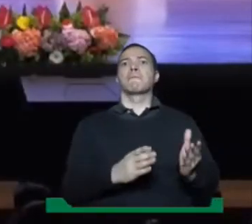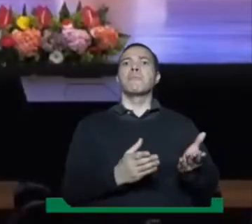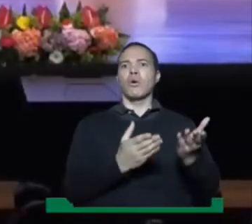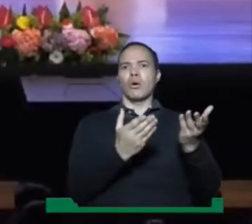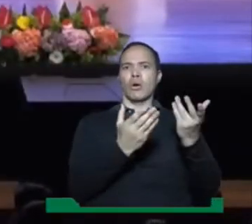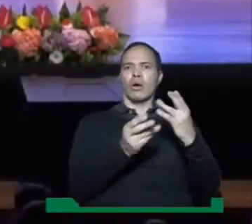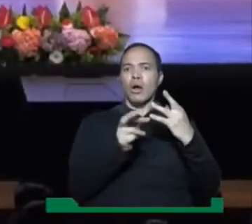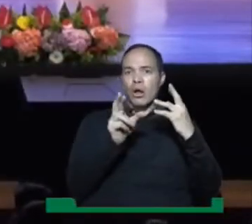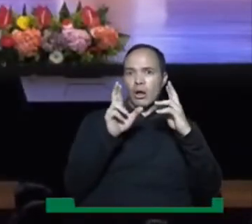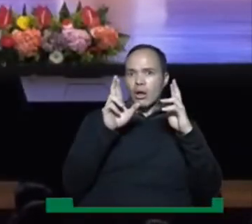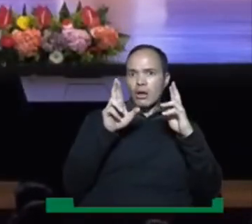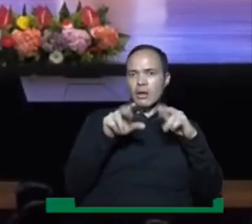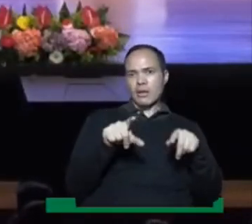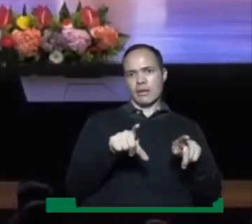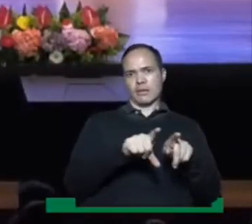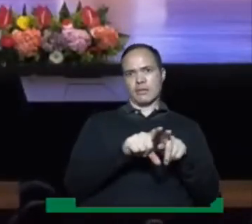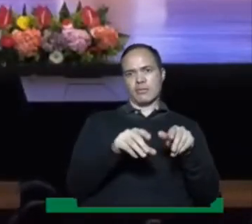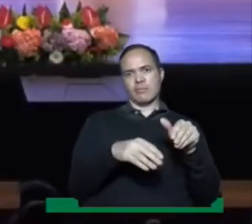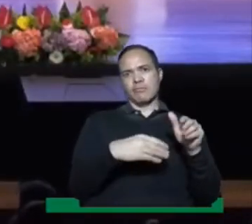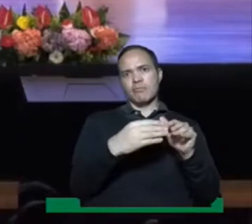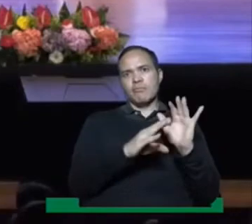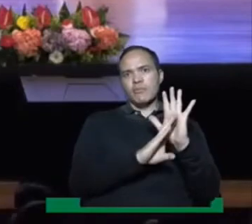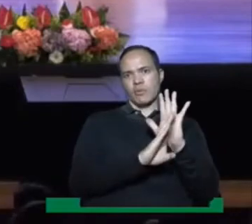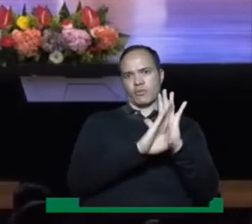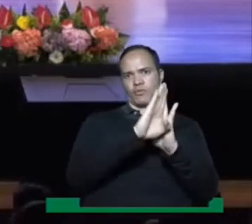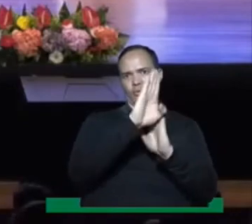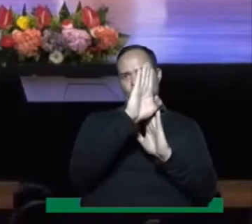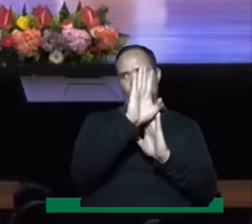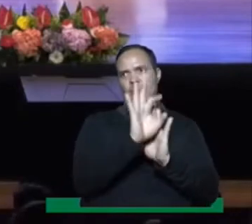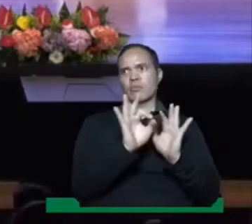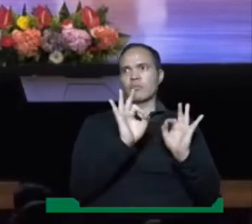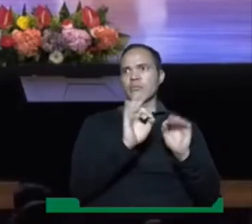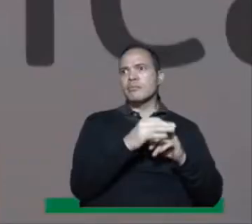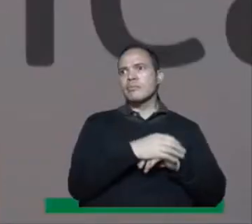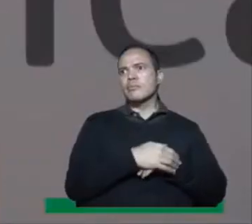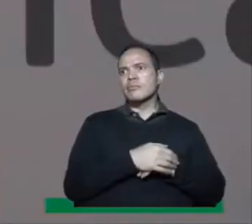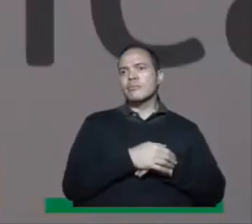este levantamiento de información a partir de las bases